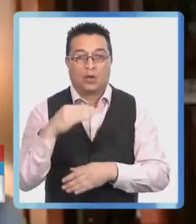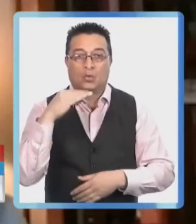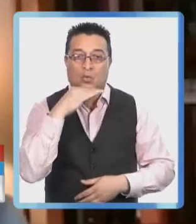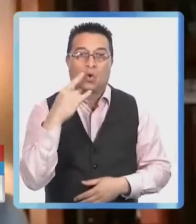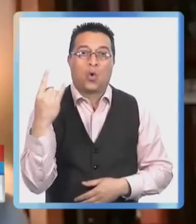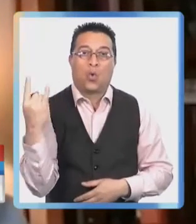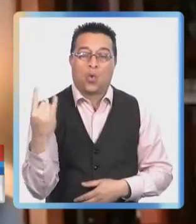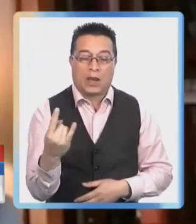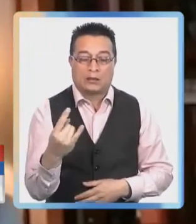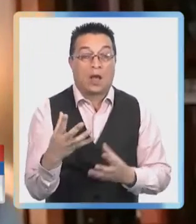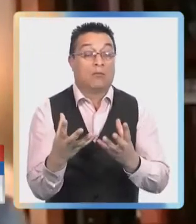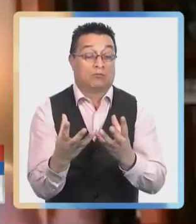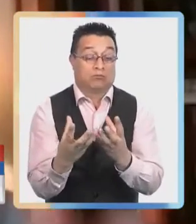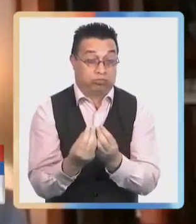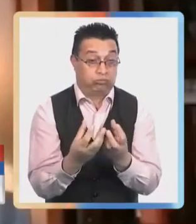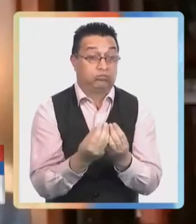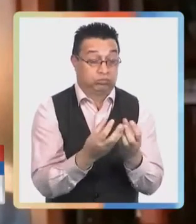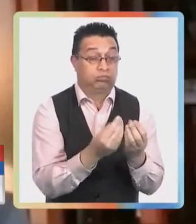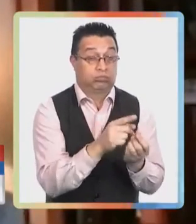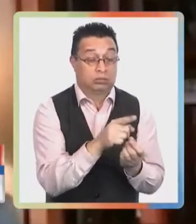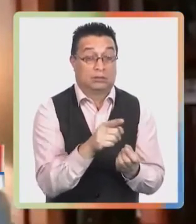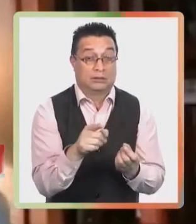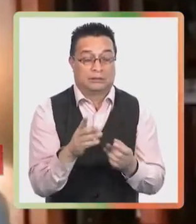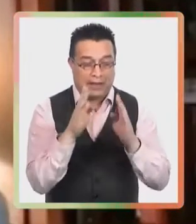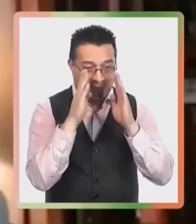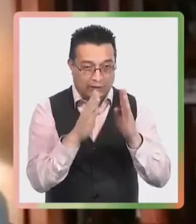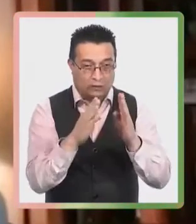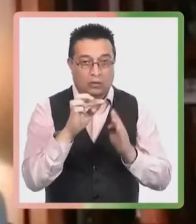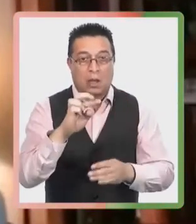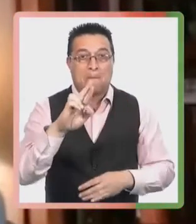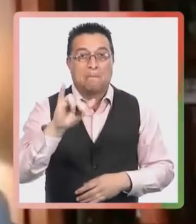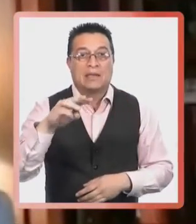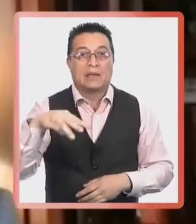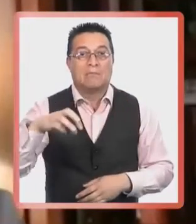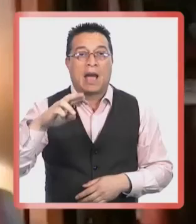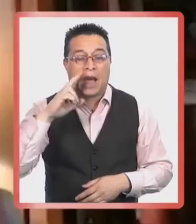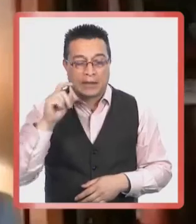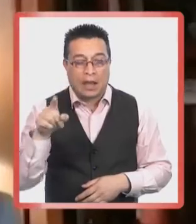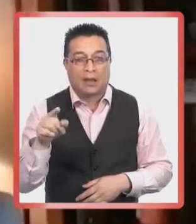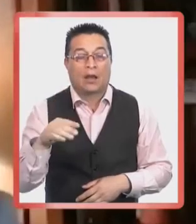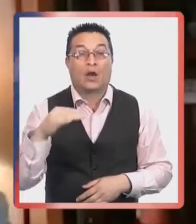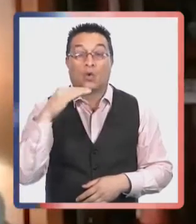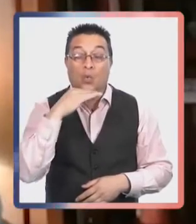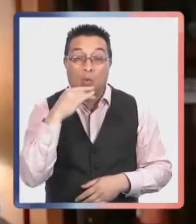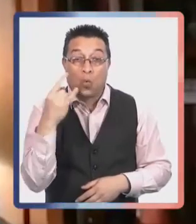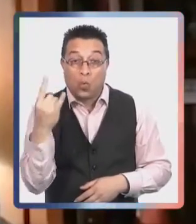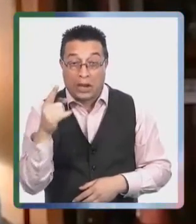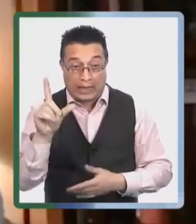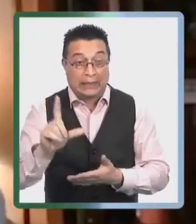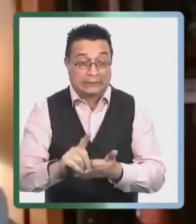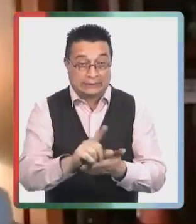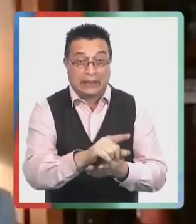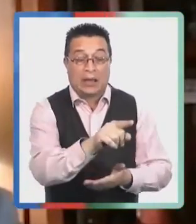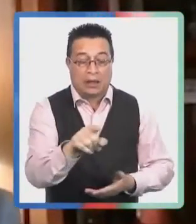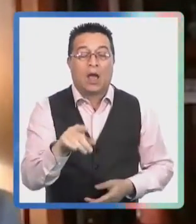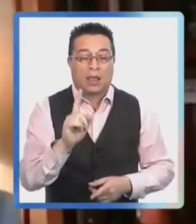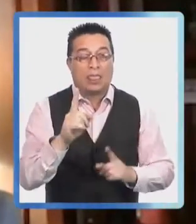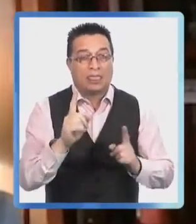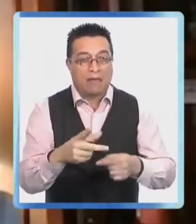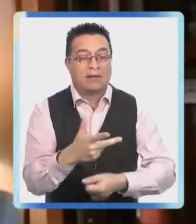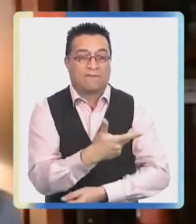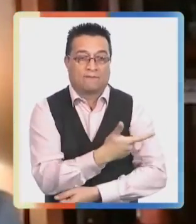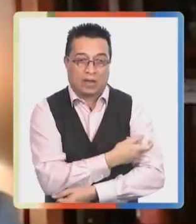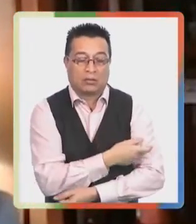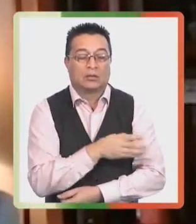servicios de urgencia y el atochamiento va a estar entonces en la atención primaria, va a estar en los servicios de urgencia. Por eso es que